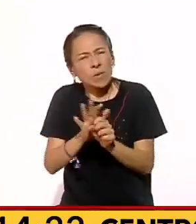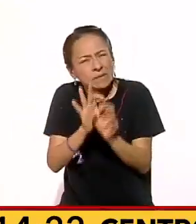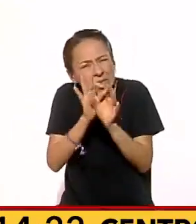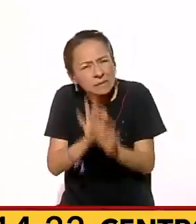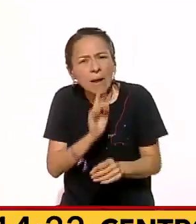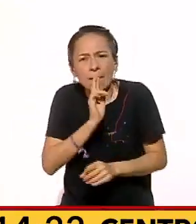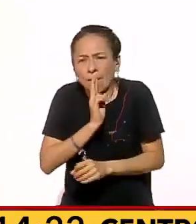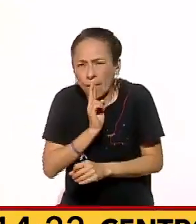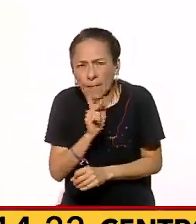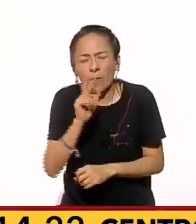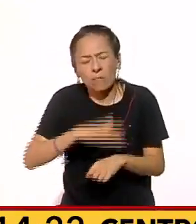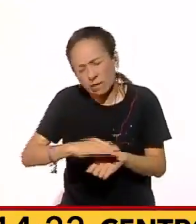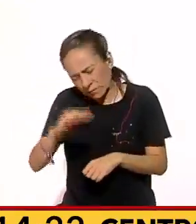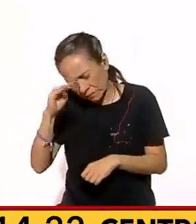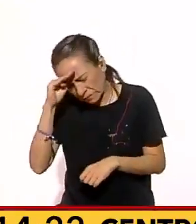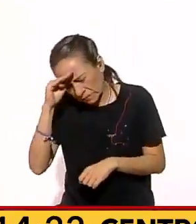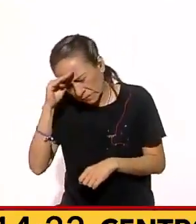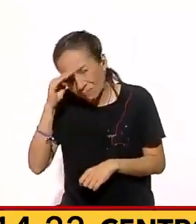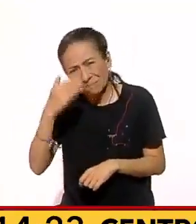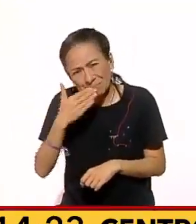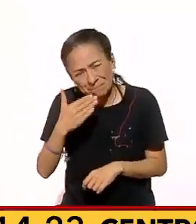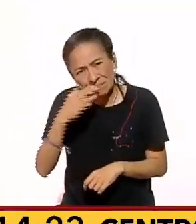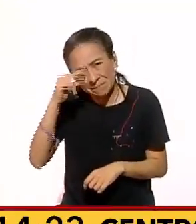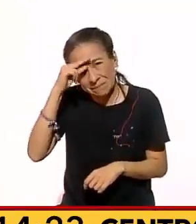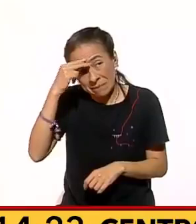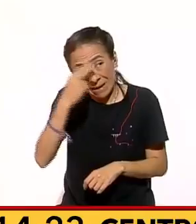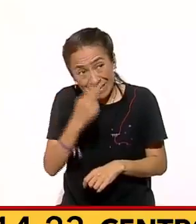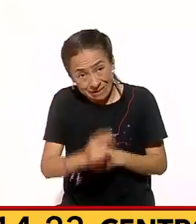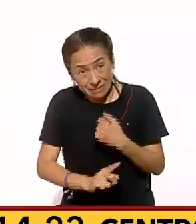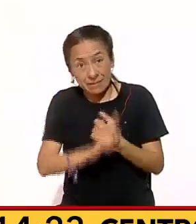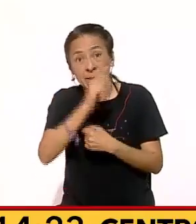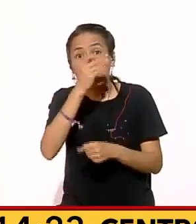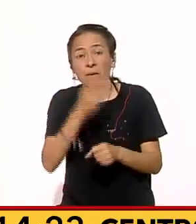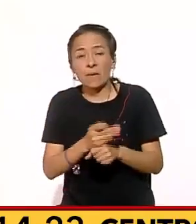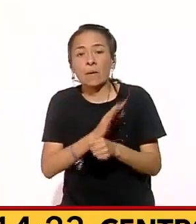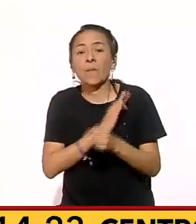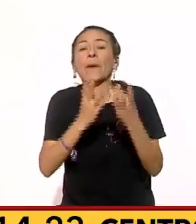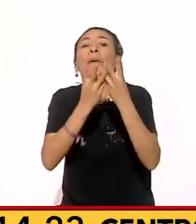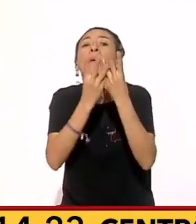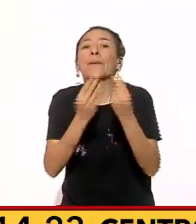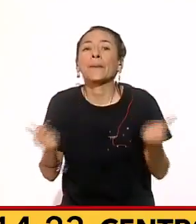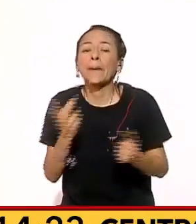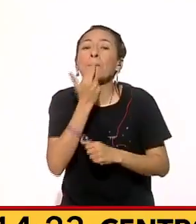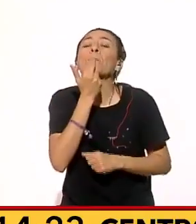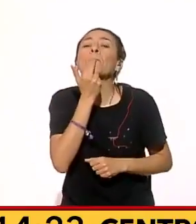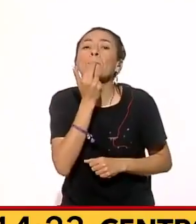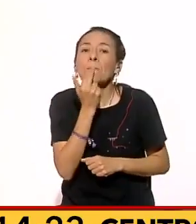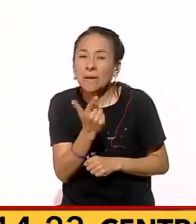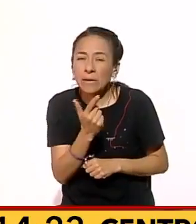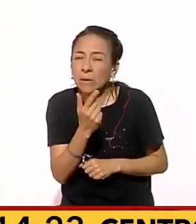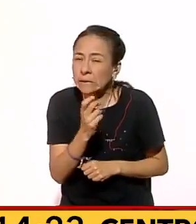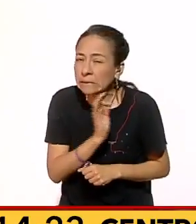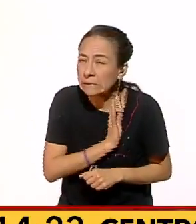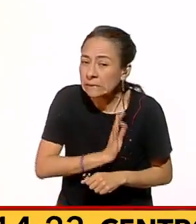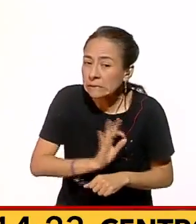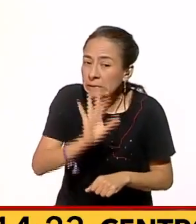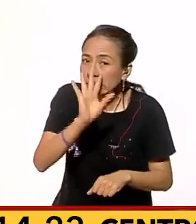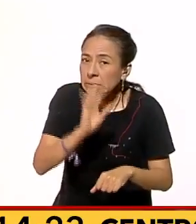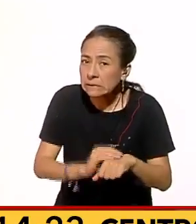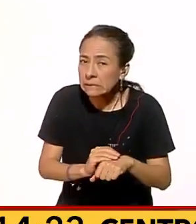nos ayuden a solventar esta dificultad actual. Así es. Si me